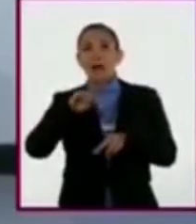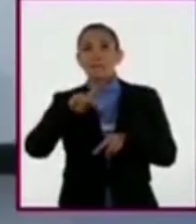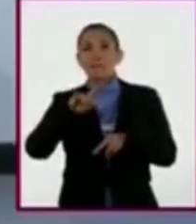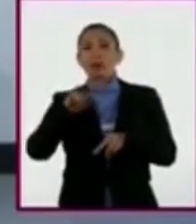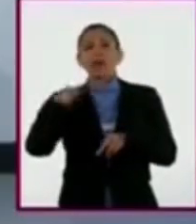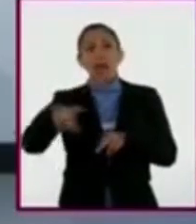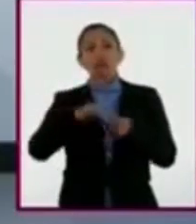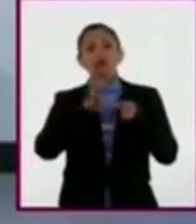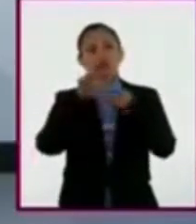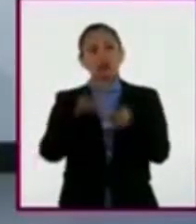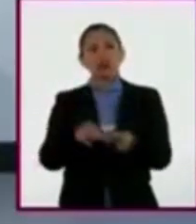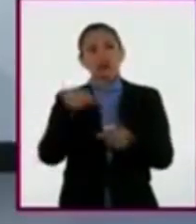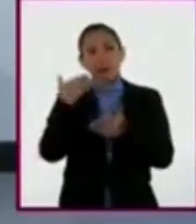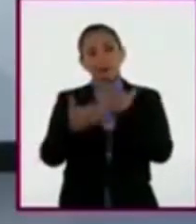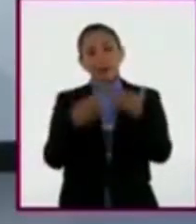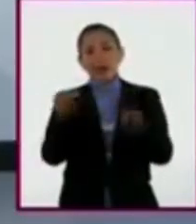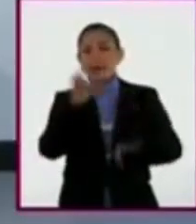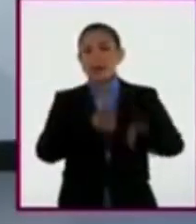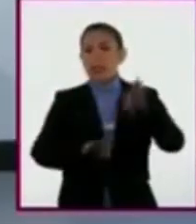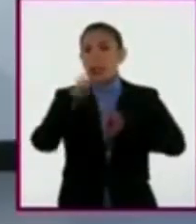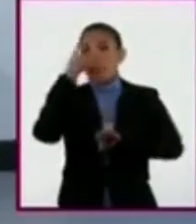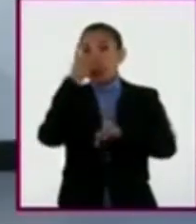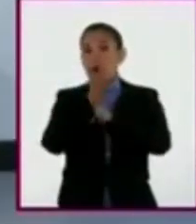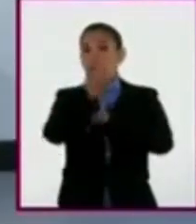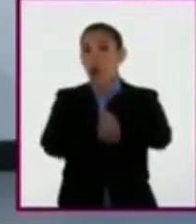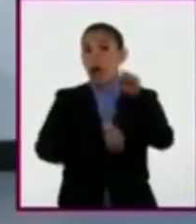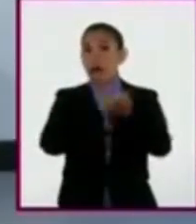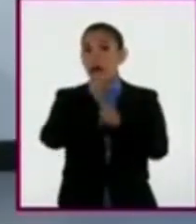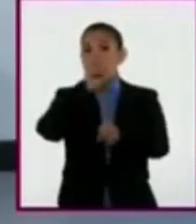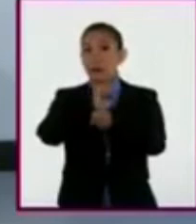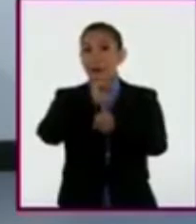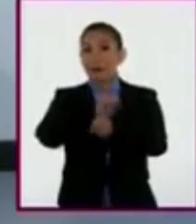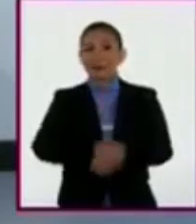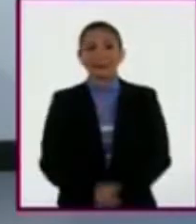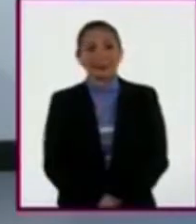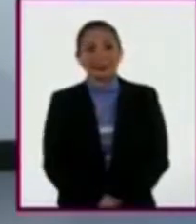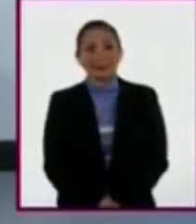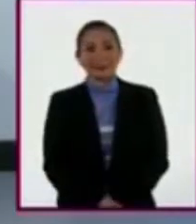nos guiará en esta secuencia de física para segundo grado de secundaria.